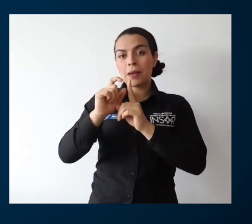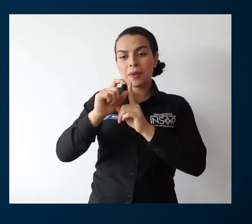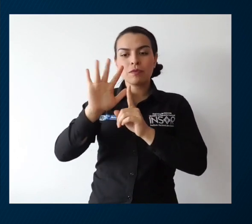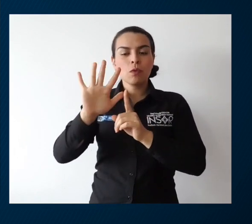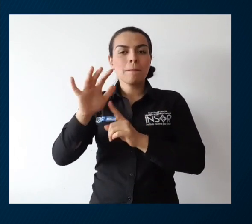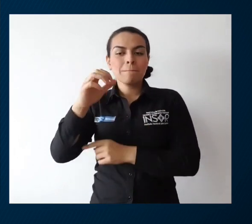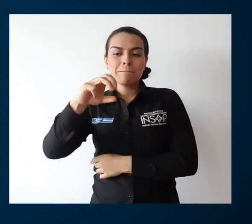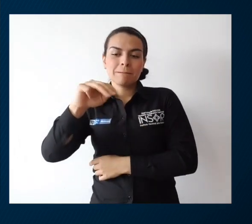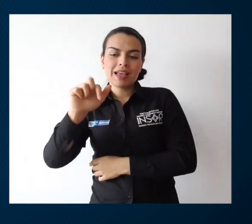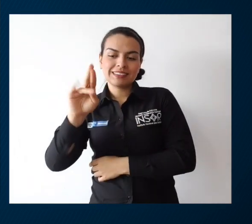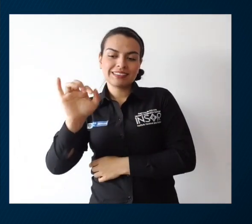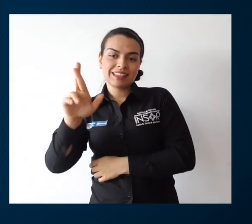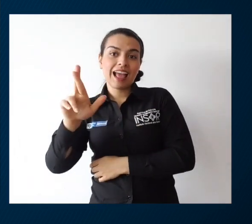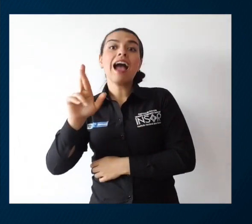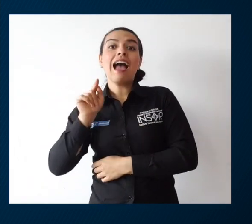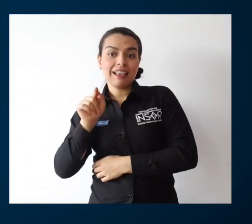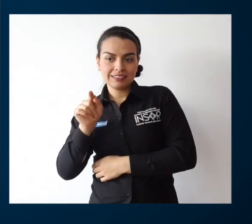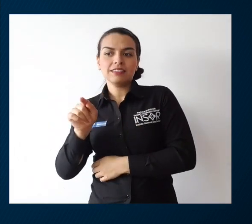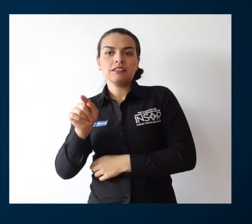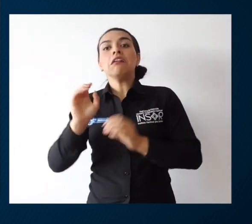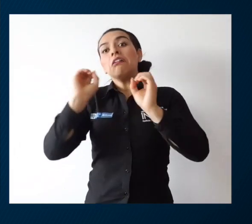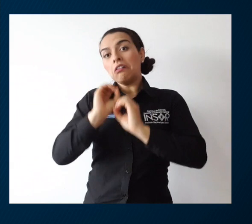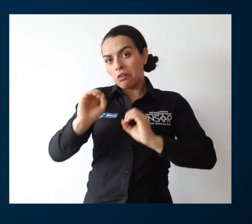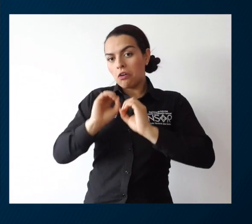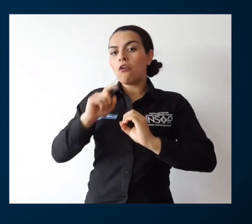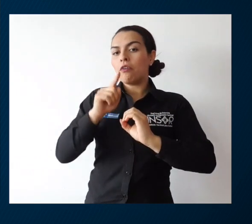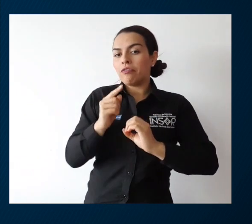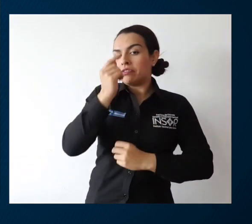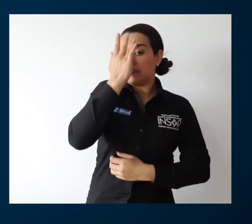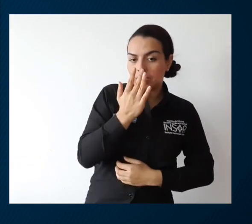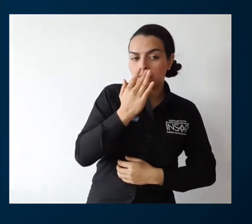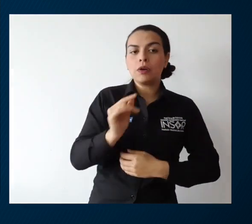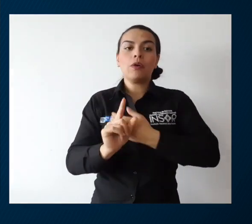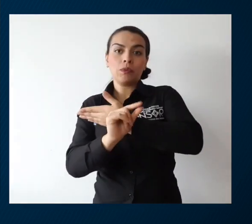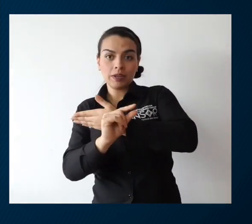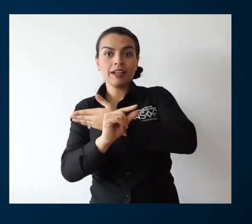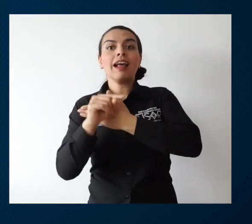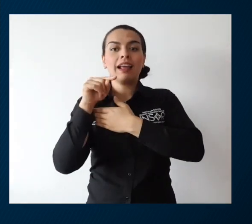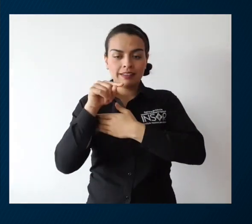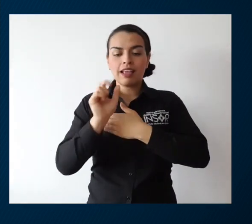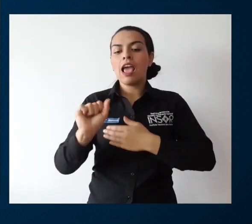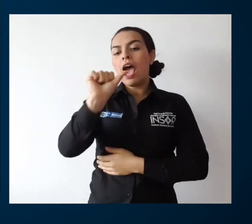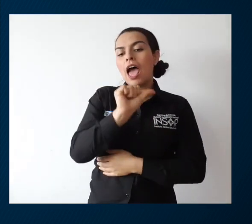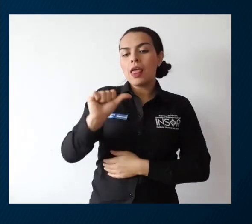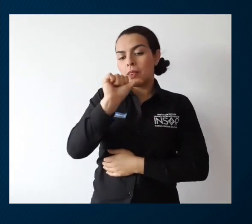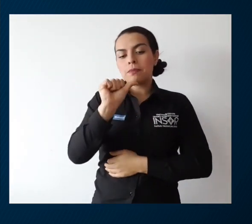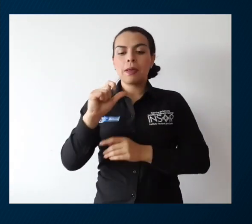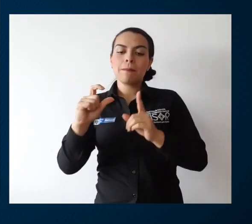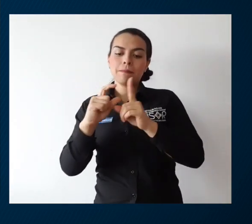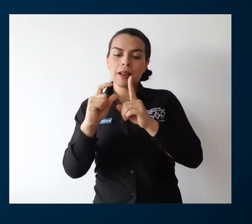www.compartirpalabramaestra.org y desde nuestras redes sociales. En Facebook nos encuentran como Palabra Maestra y en Twitter como